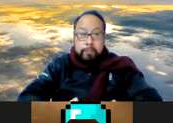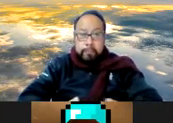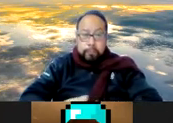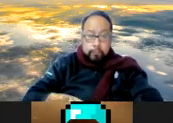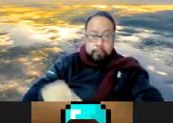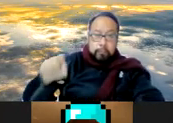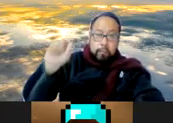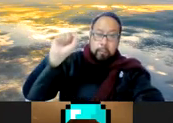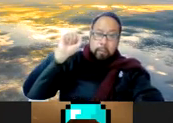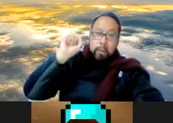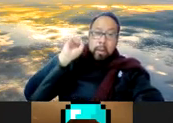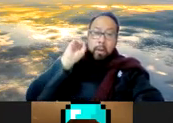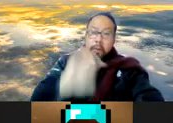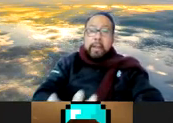laboral.